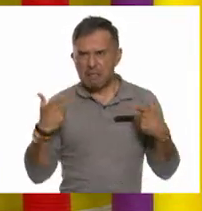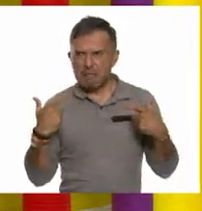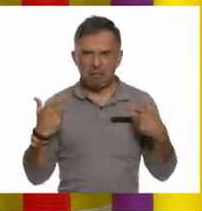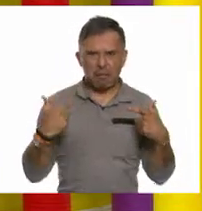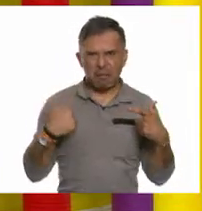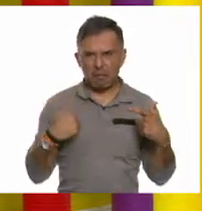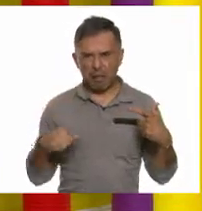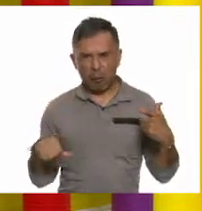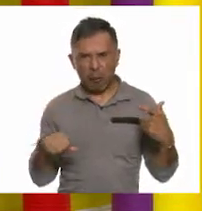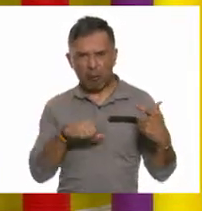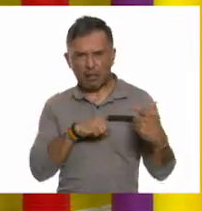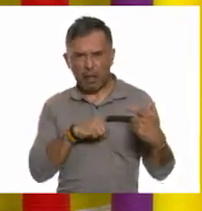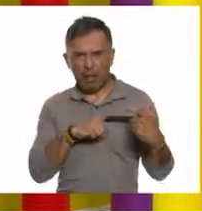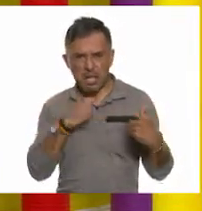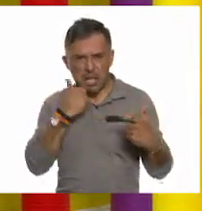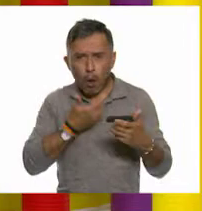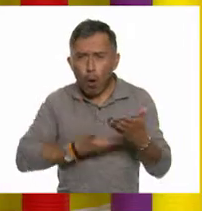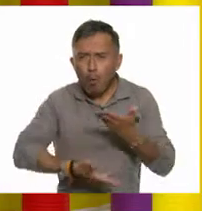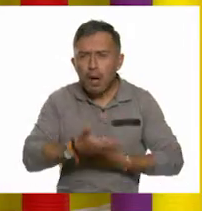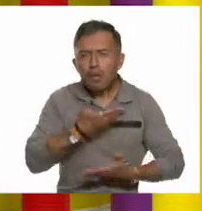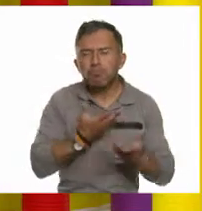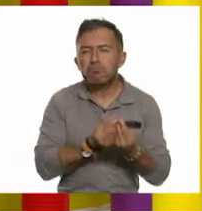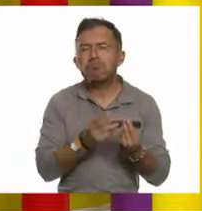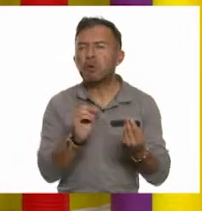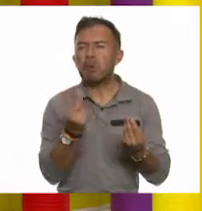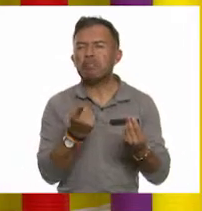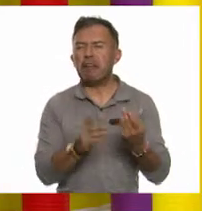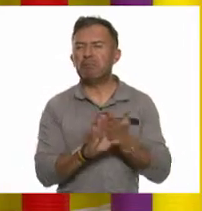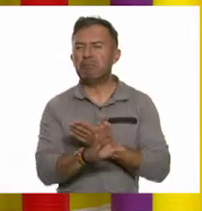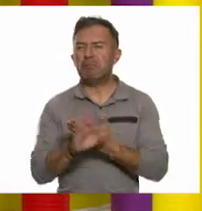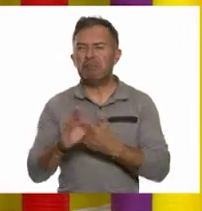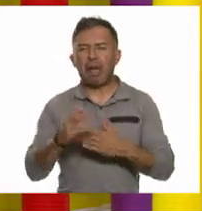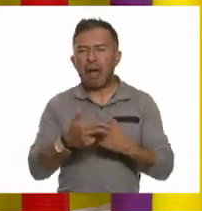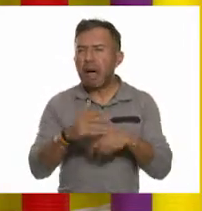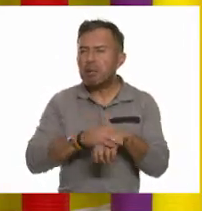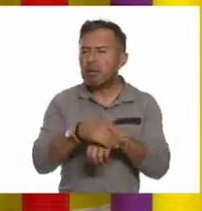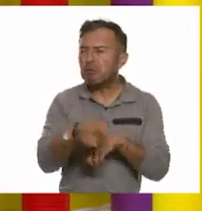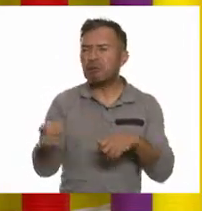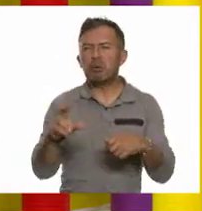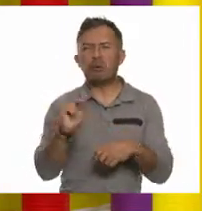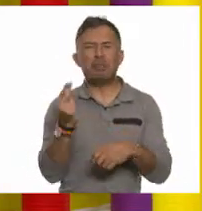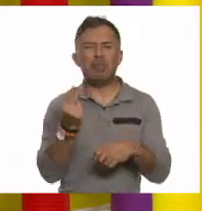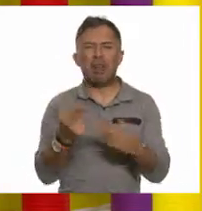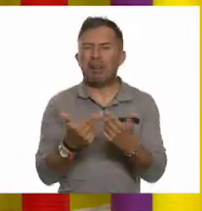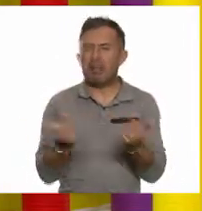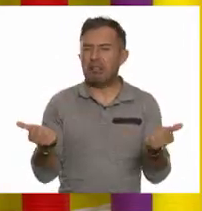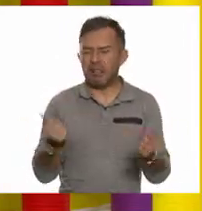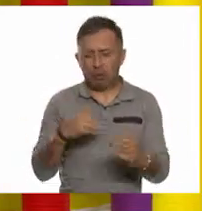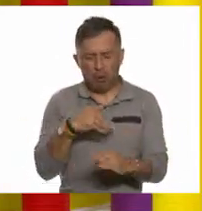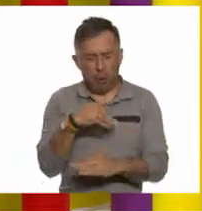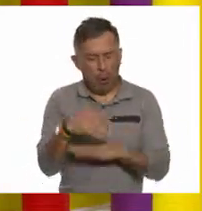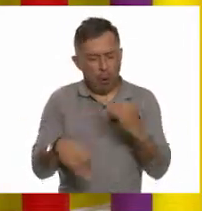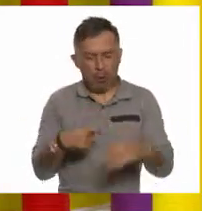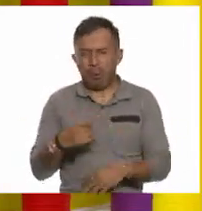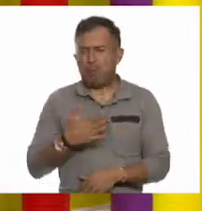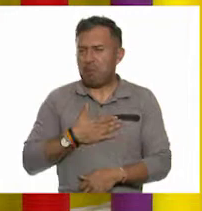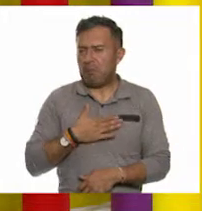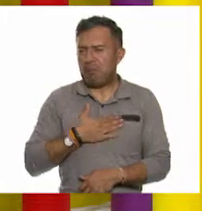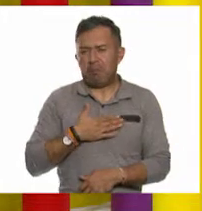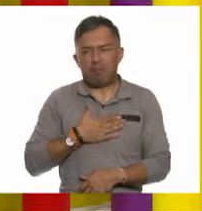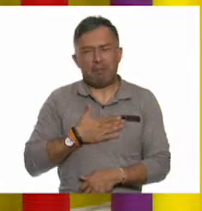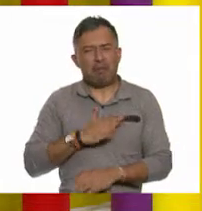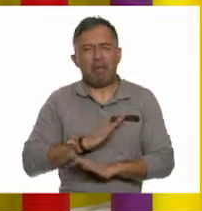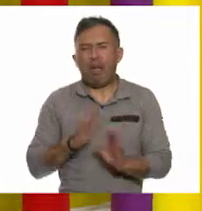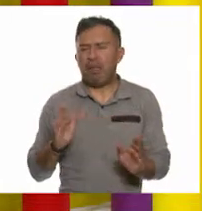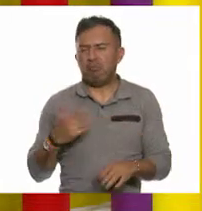nadie algo o no quiere ser amigo de nadie y todo lo que tiene es para él y entonces es como